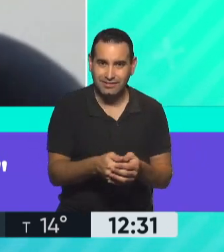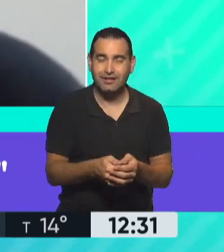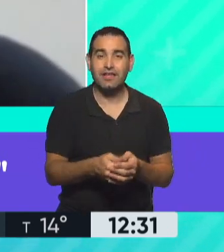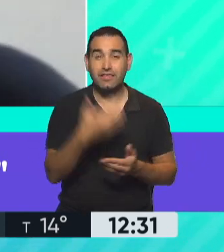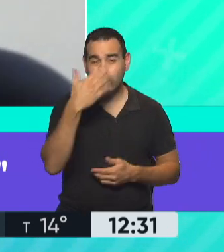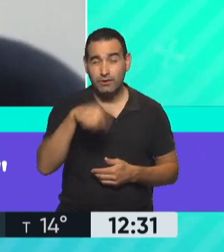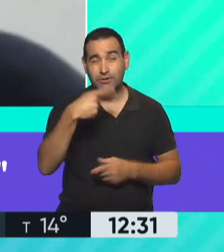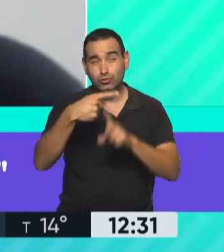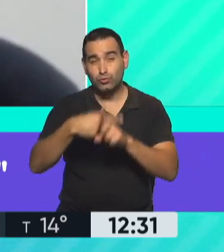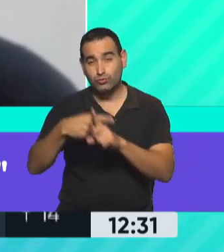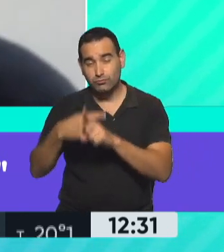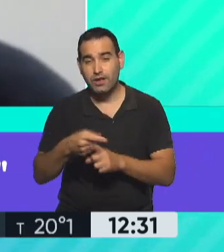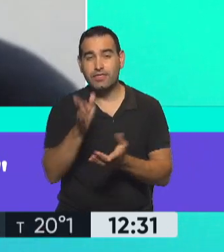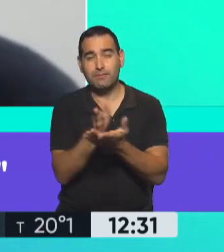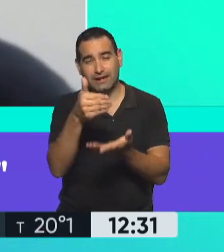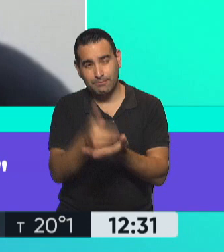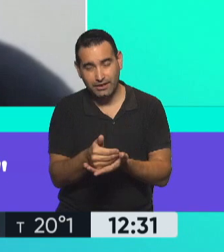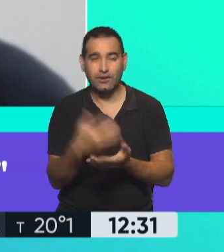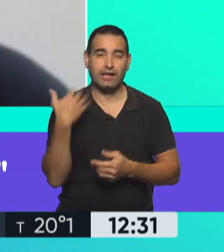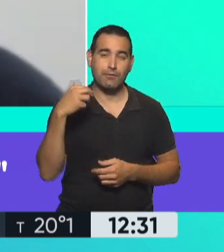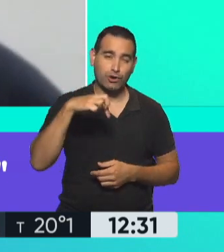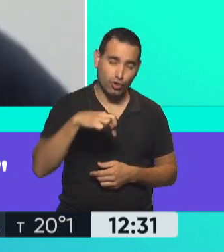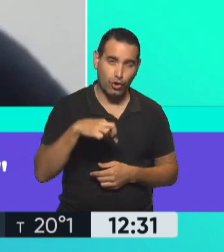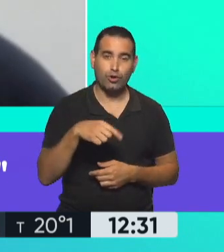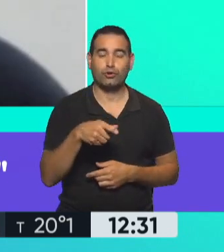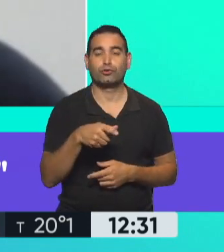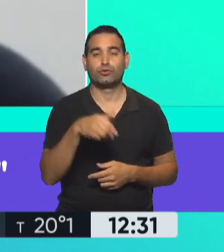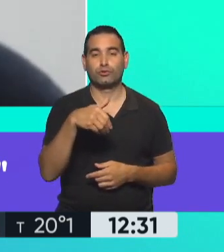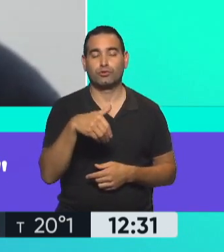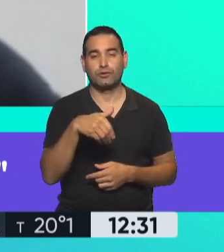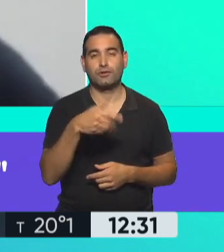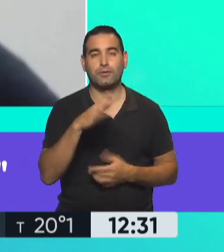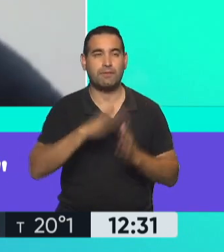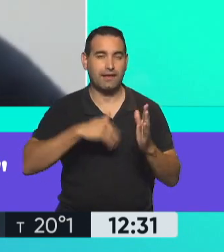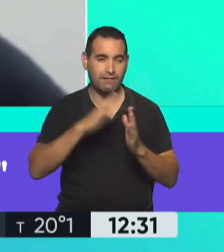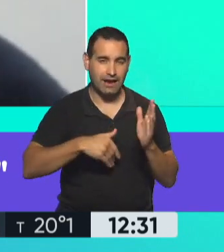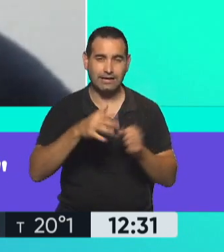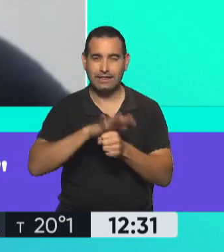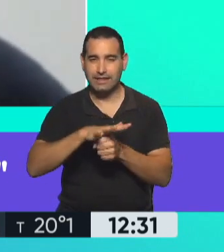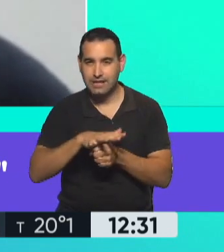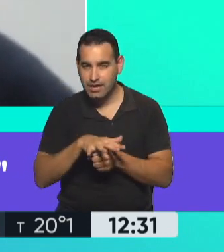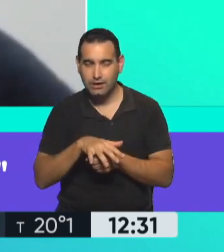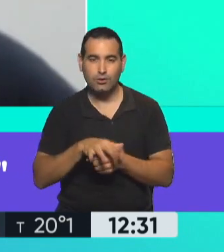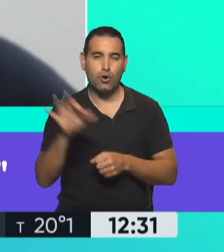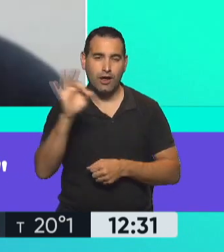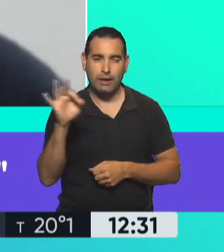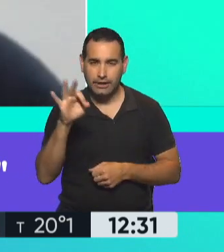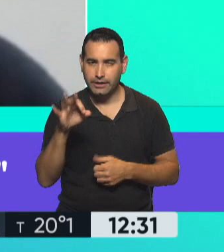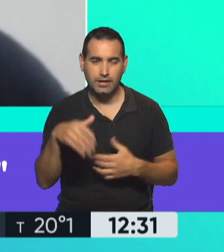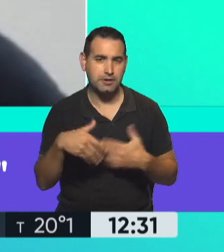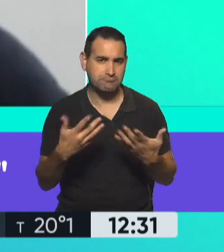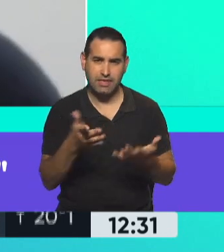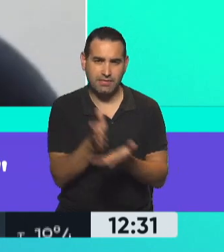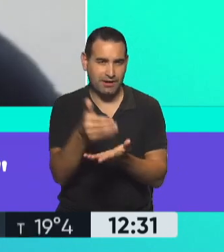si empiezo a sumar departamentos como General Pueyrredón, donde habló Montenegro, Bahía Blanca, Tandil, Olavarría, estos